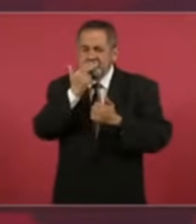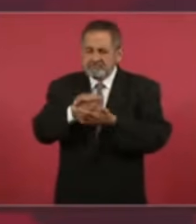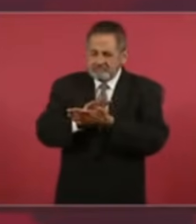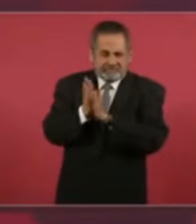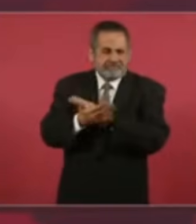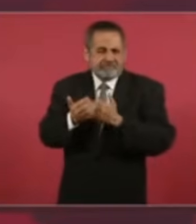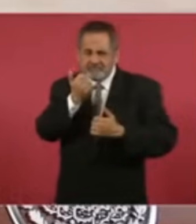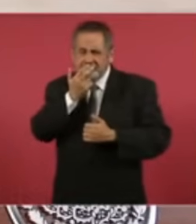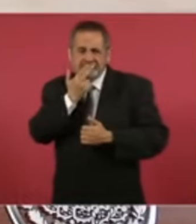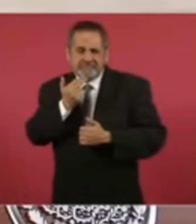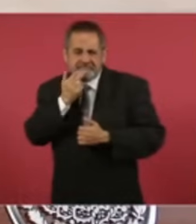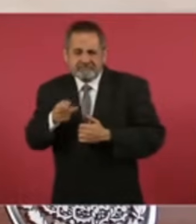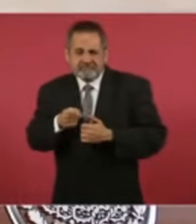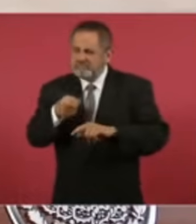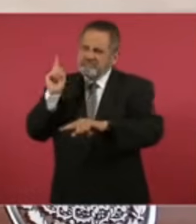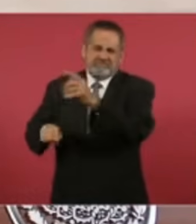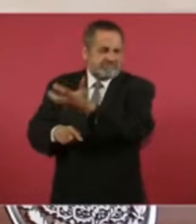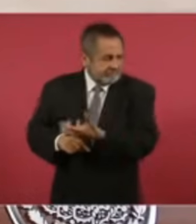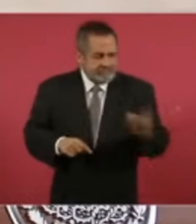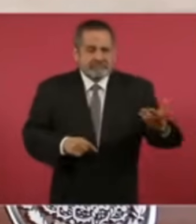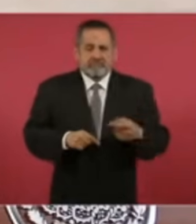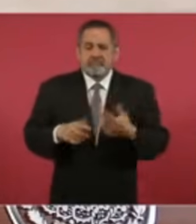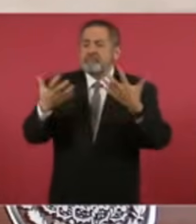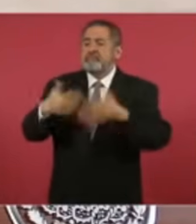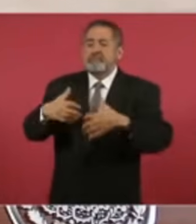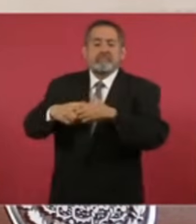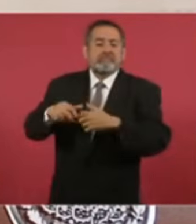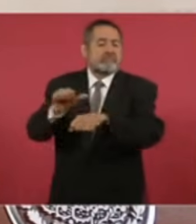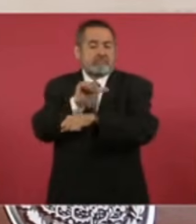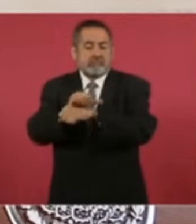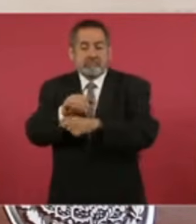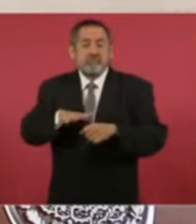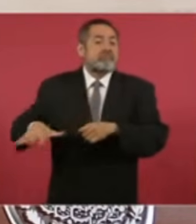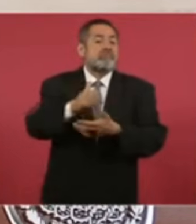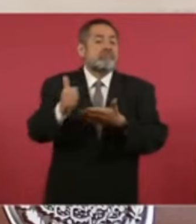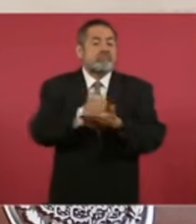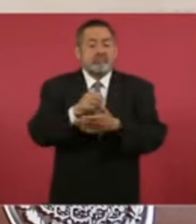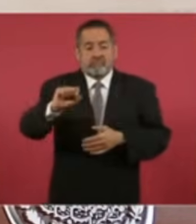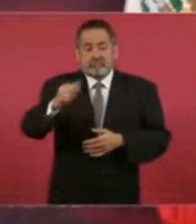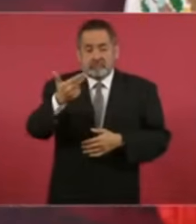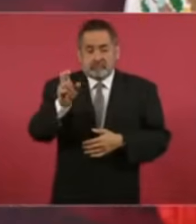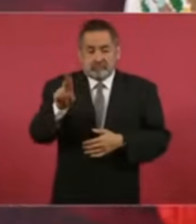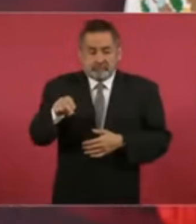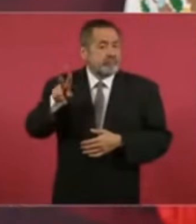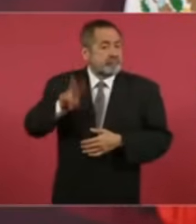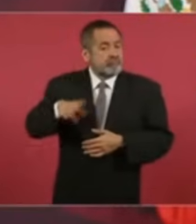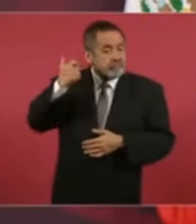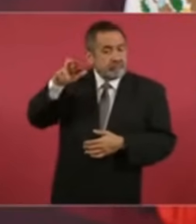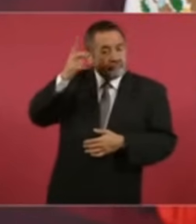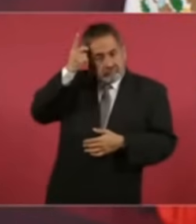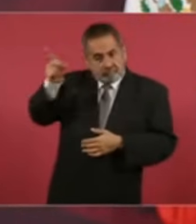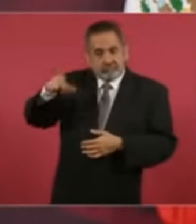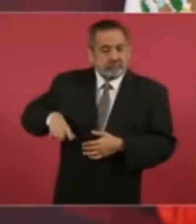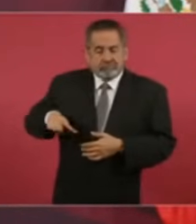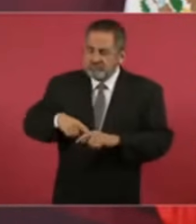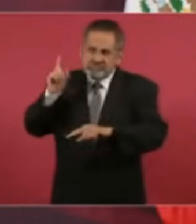las fábricas automotrices. Todo Ciudad Sahagún era público, las